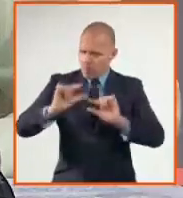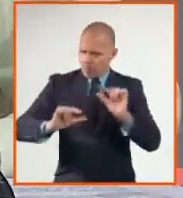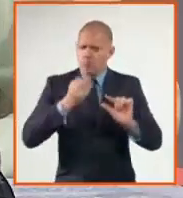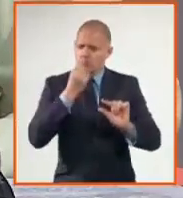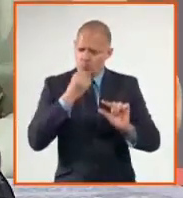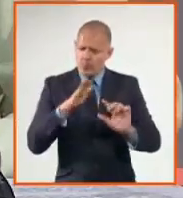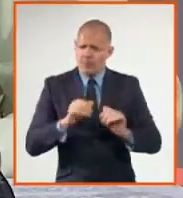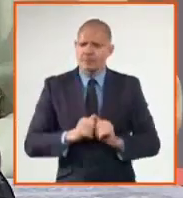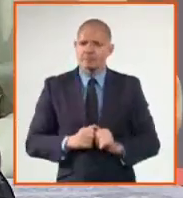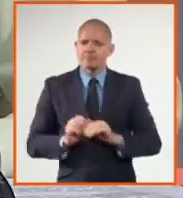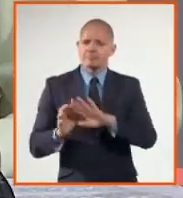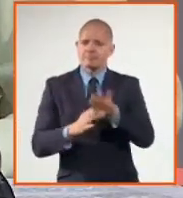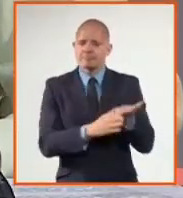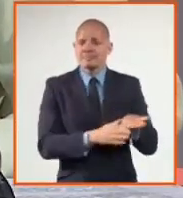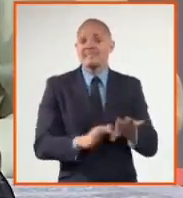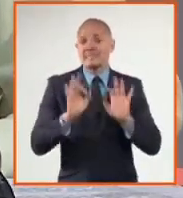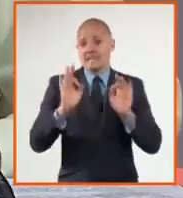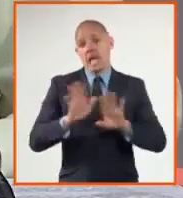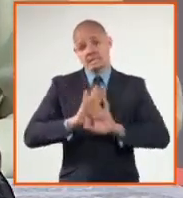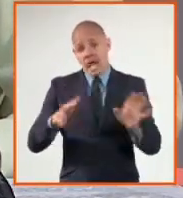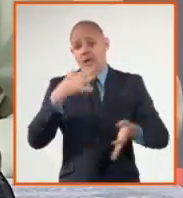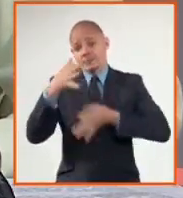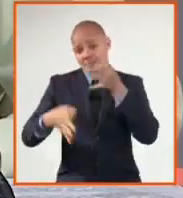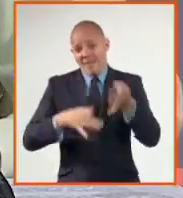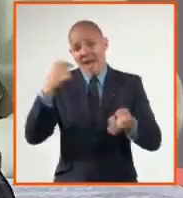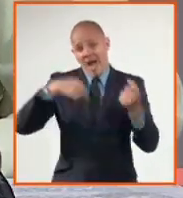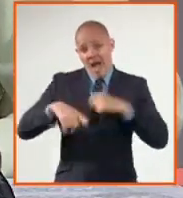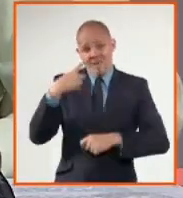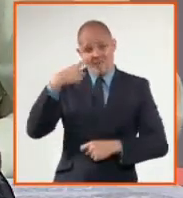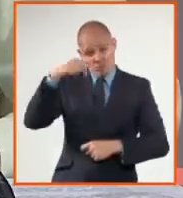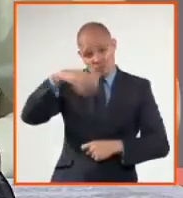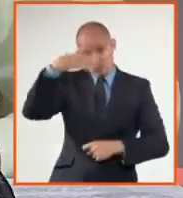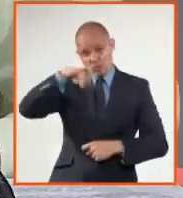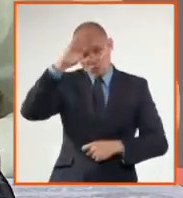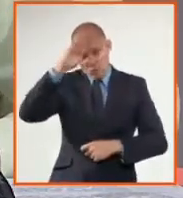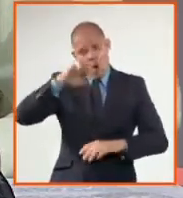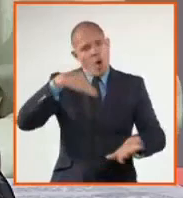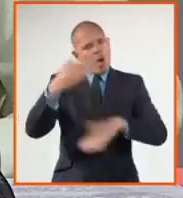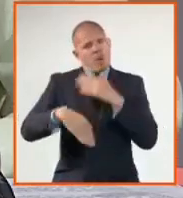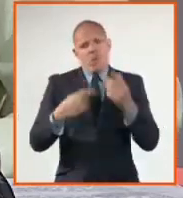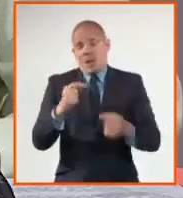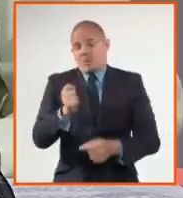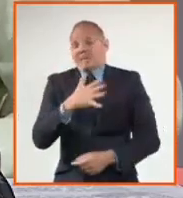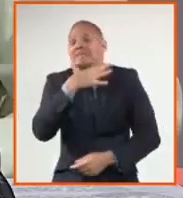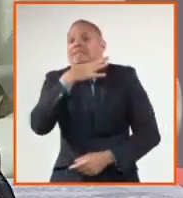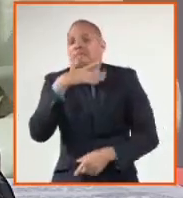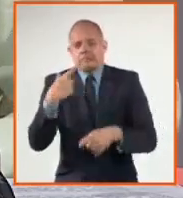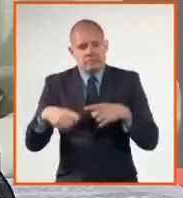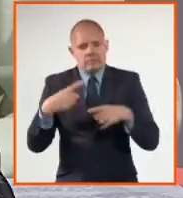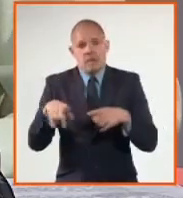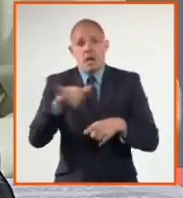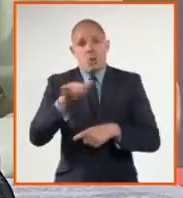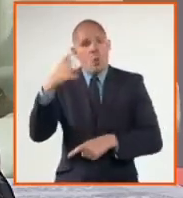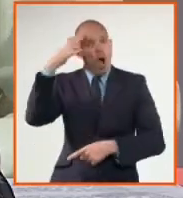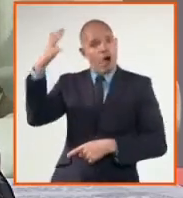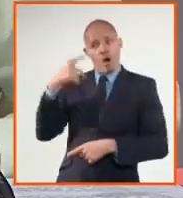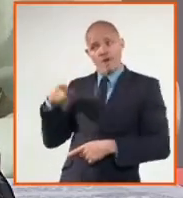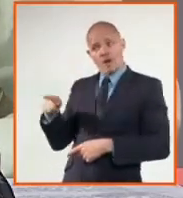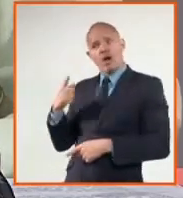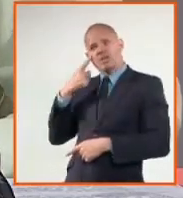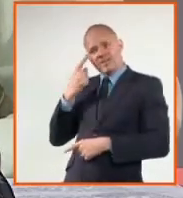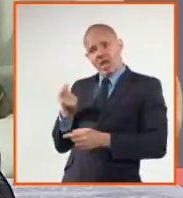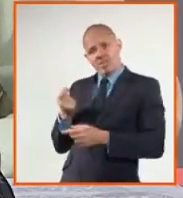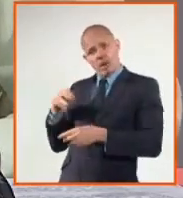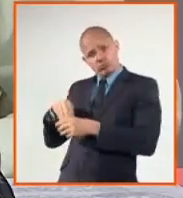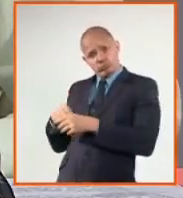pero toda esta situación difícil y económica que tiene hoy en nuestro país el país hace un gran esfuerzo porque destinar recursos a la electricidad en medio de todas las necesidades